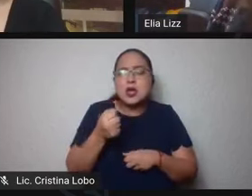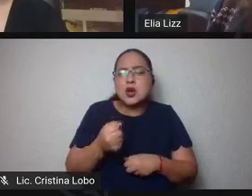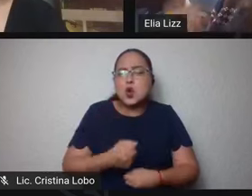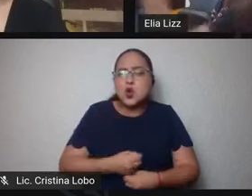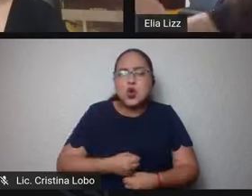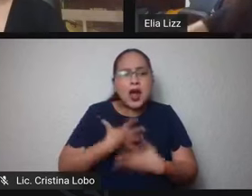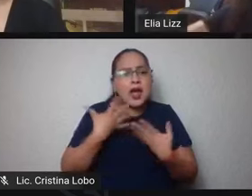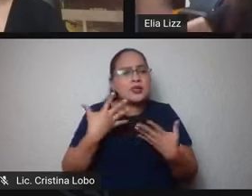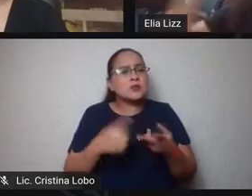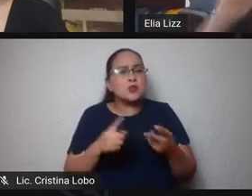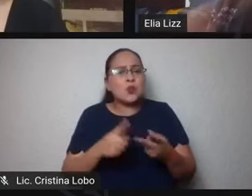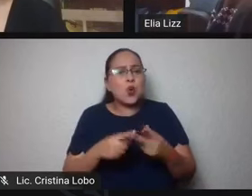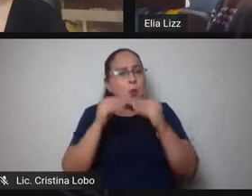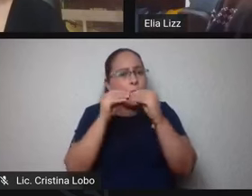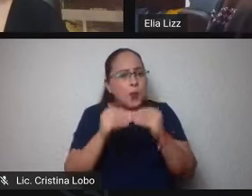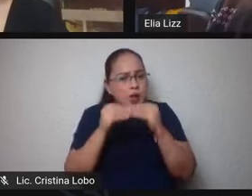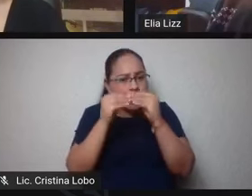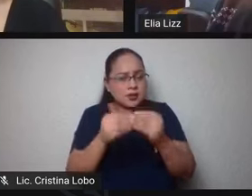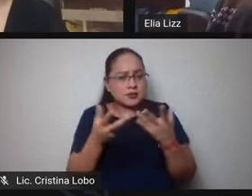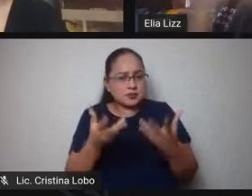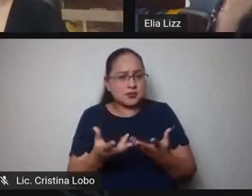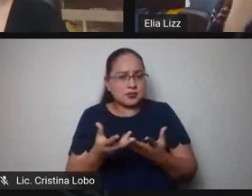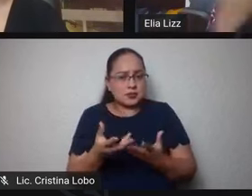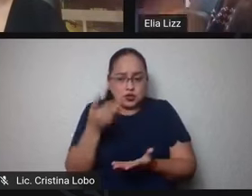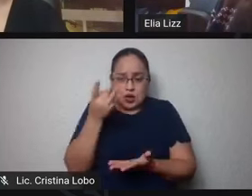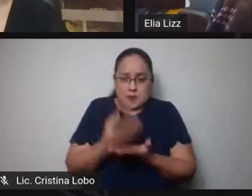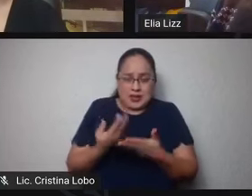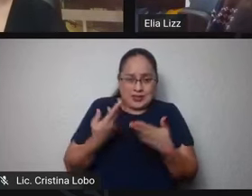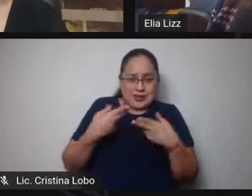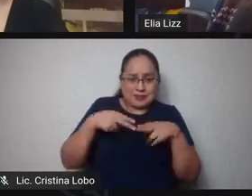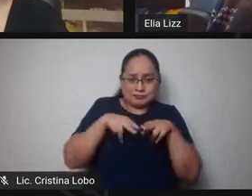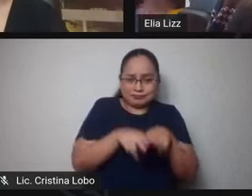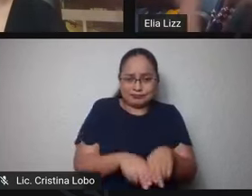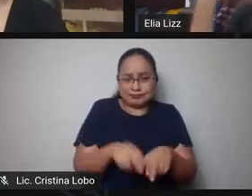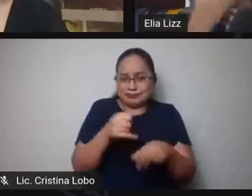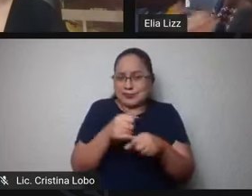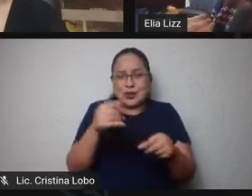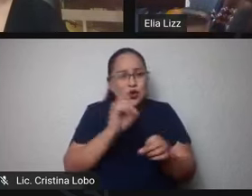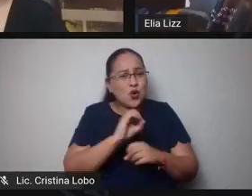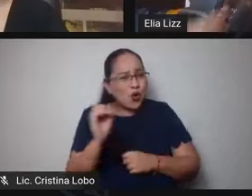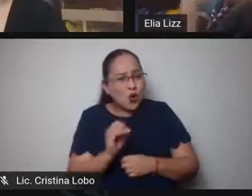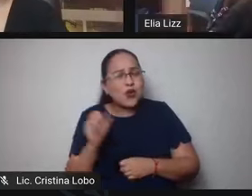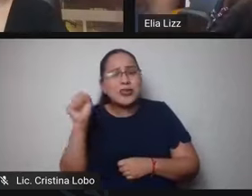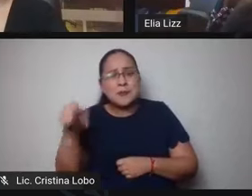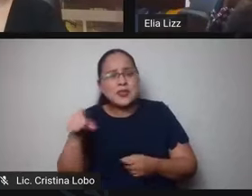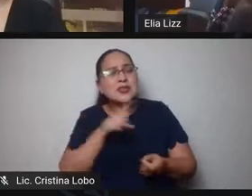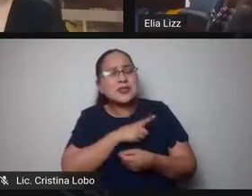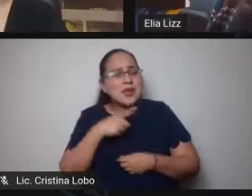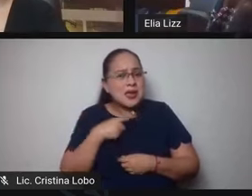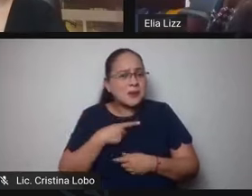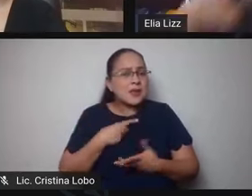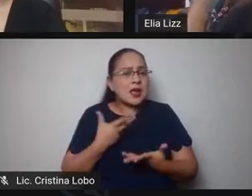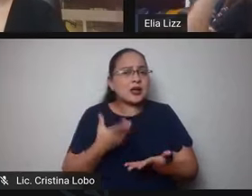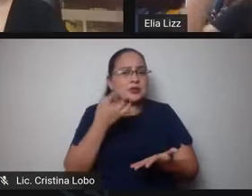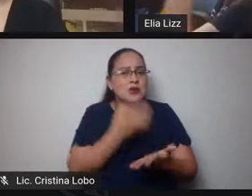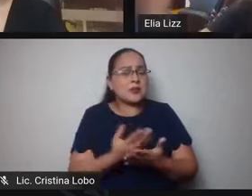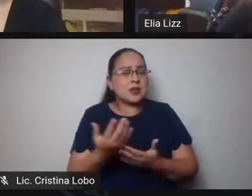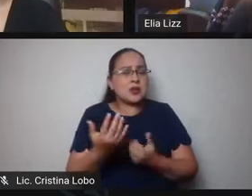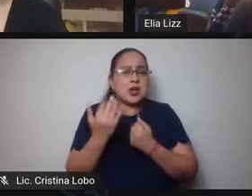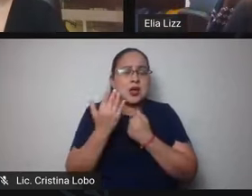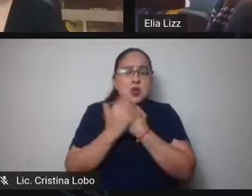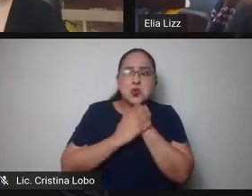un beso? No necesariamente nos vamos a la parte genital, de sentir un beso, de sentir una caricia, no de la enfermera, no